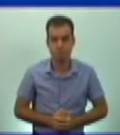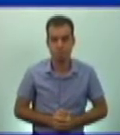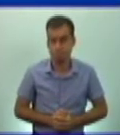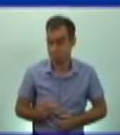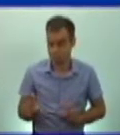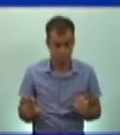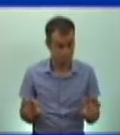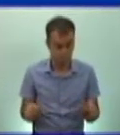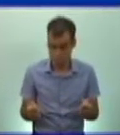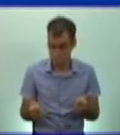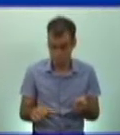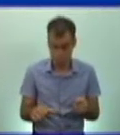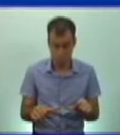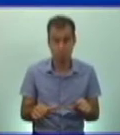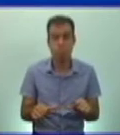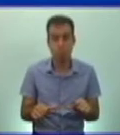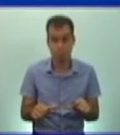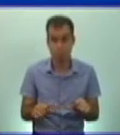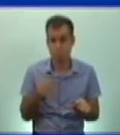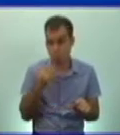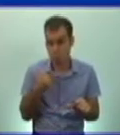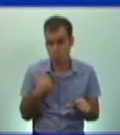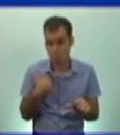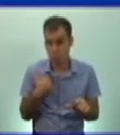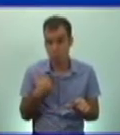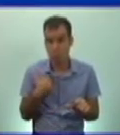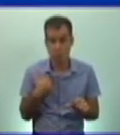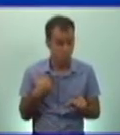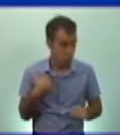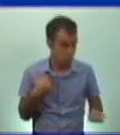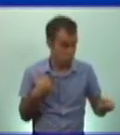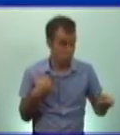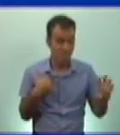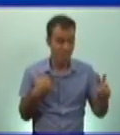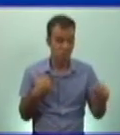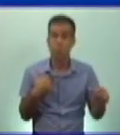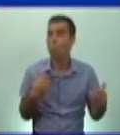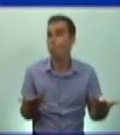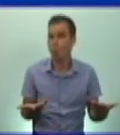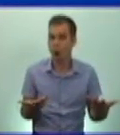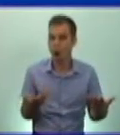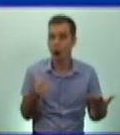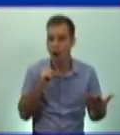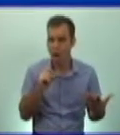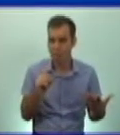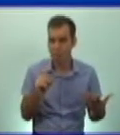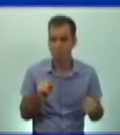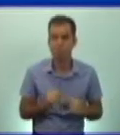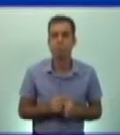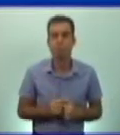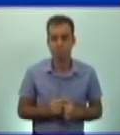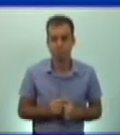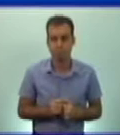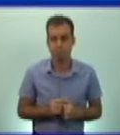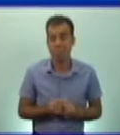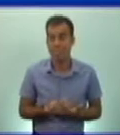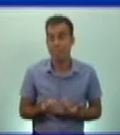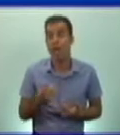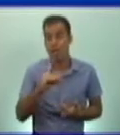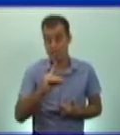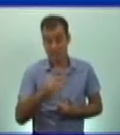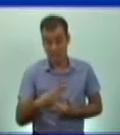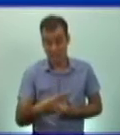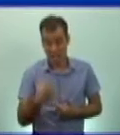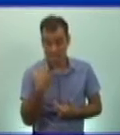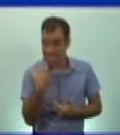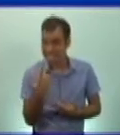la fórmula química de las sustancias que se producen. Y el delta H de la reacción, que nos indica la variación de